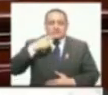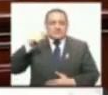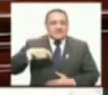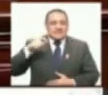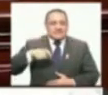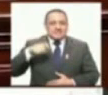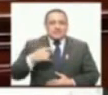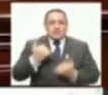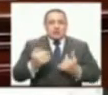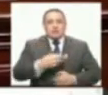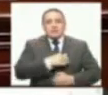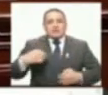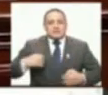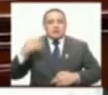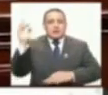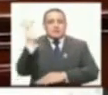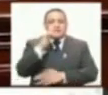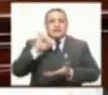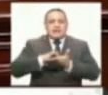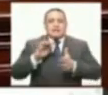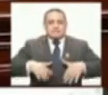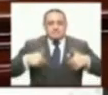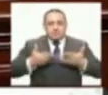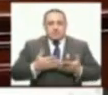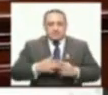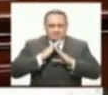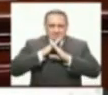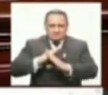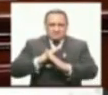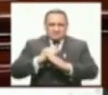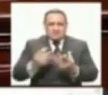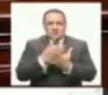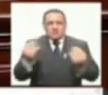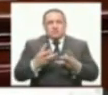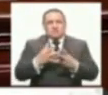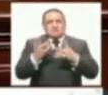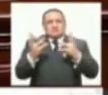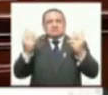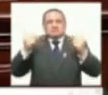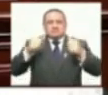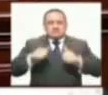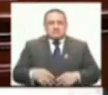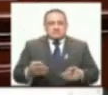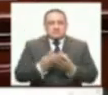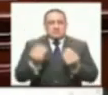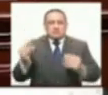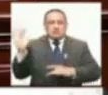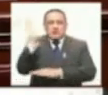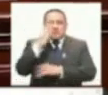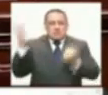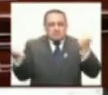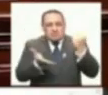Necesitamos un Ministerio del Ambiente que sea capaz de poner freno a la degradación ambiental, la